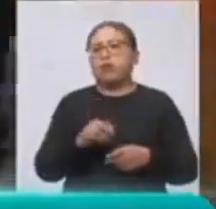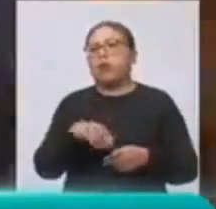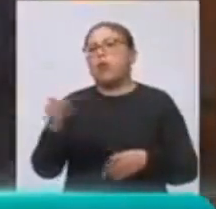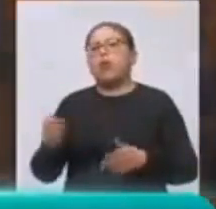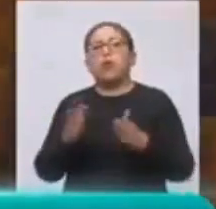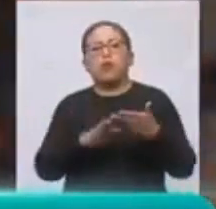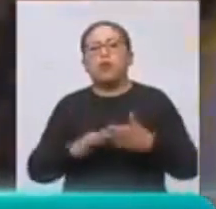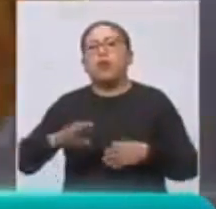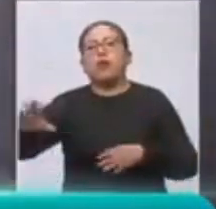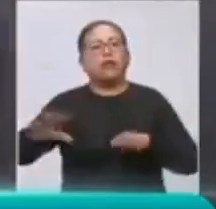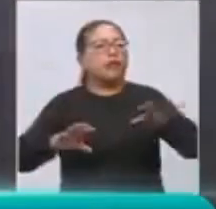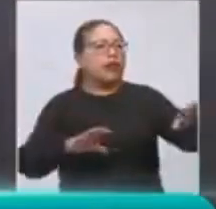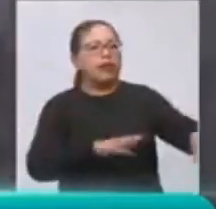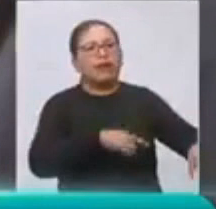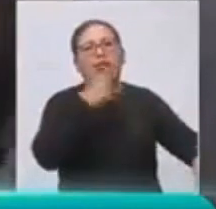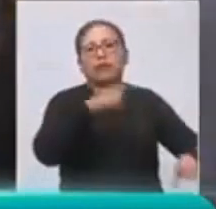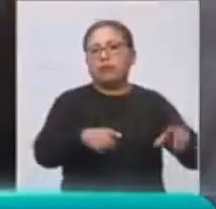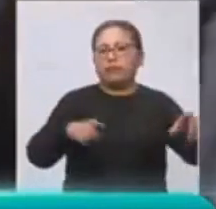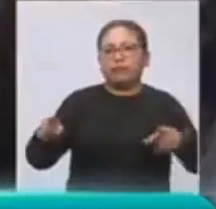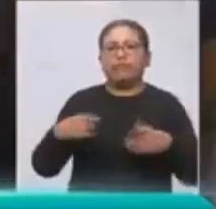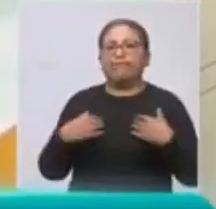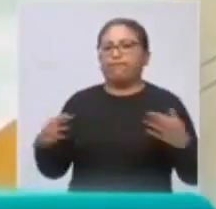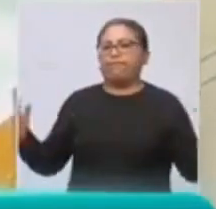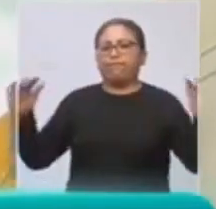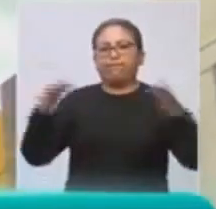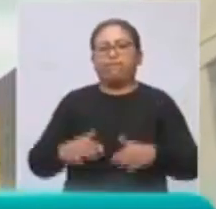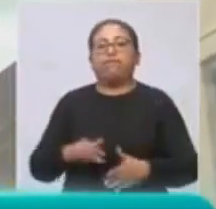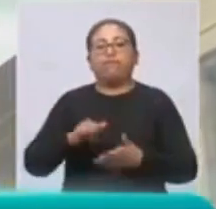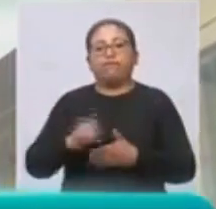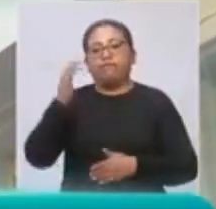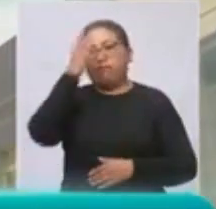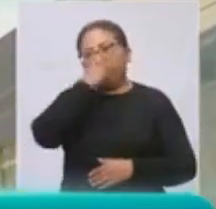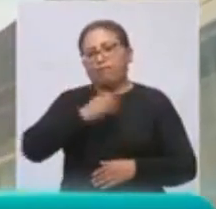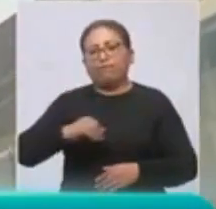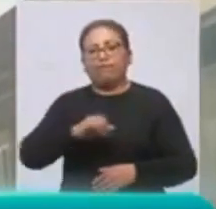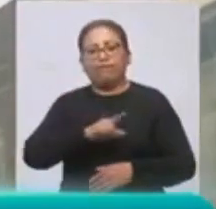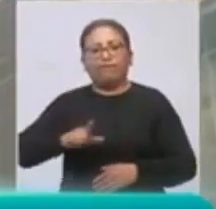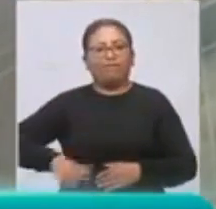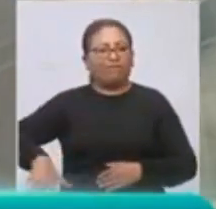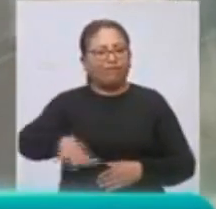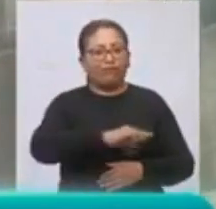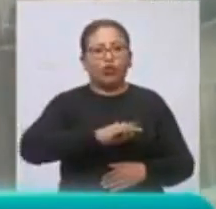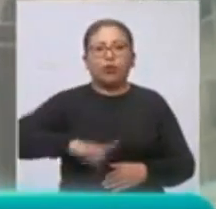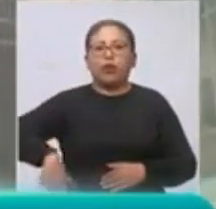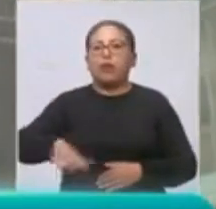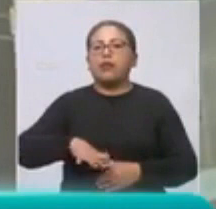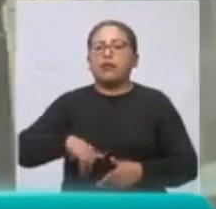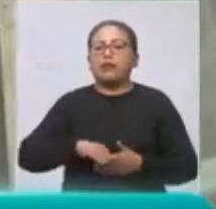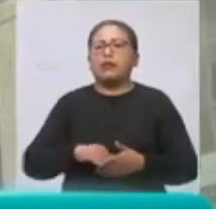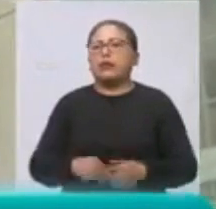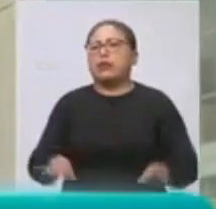comunidades dispersas que complementan este hermoso municipio. un municipio que tiene una